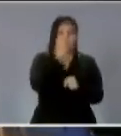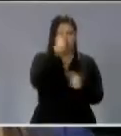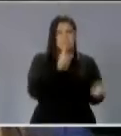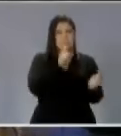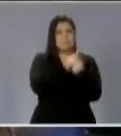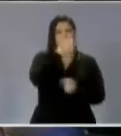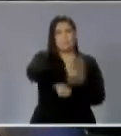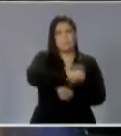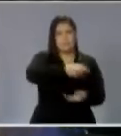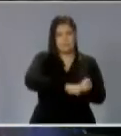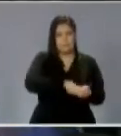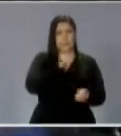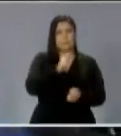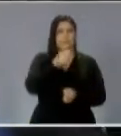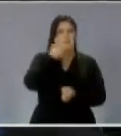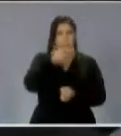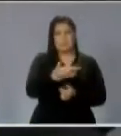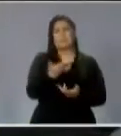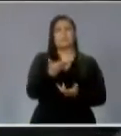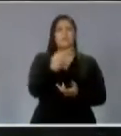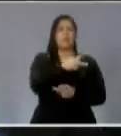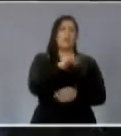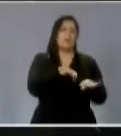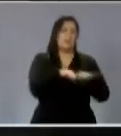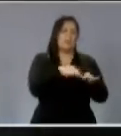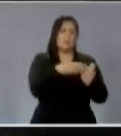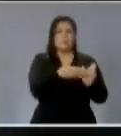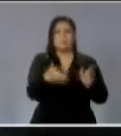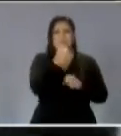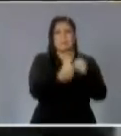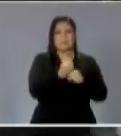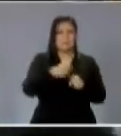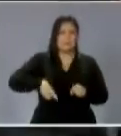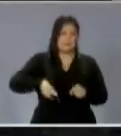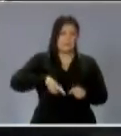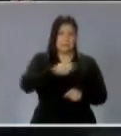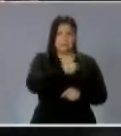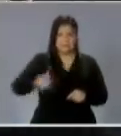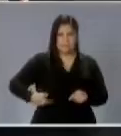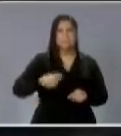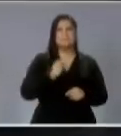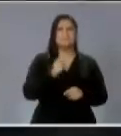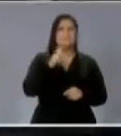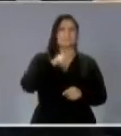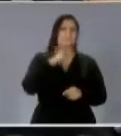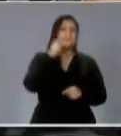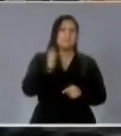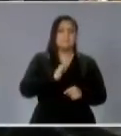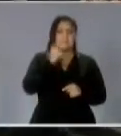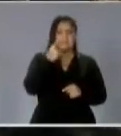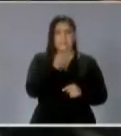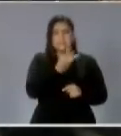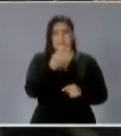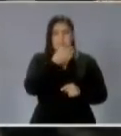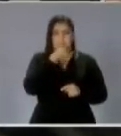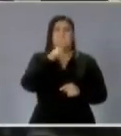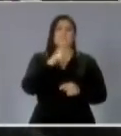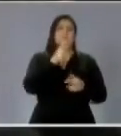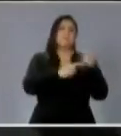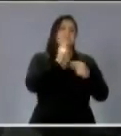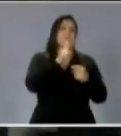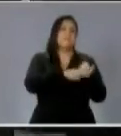gobernante quiere escribir. Peña Nieto mencionó la corrupción. Su gobierno creó el Sistema Nacional Anticorrupción y el